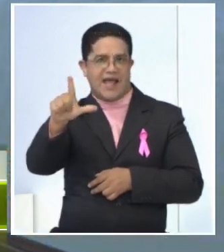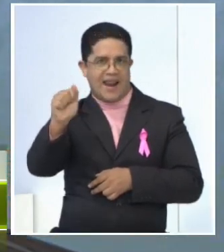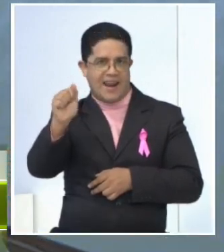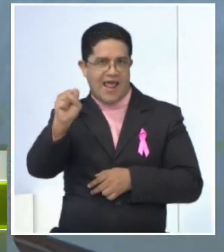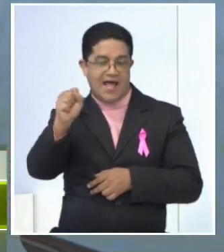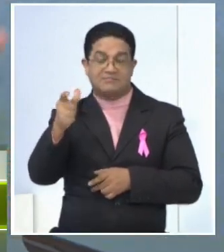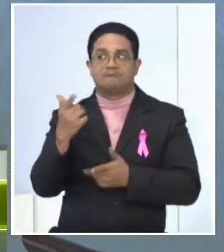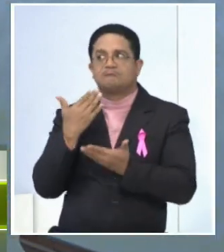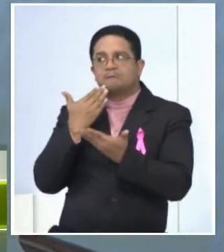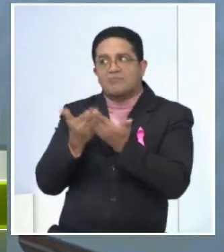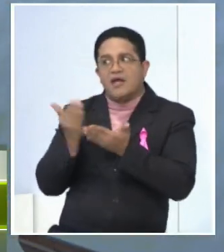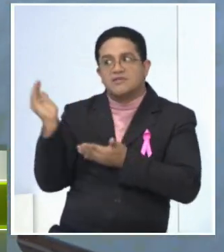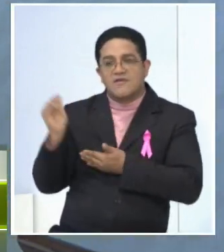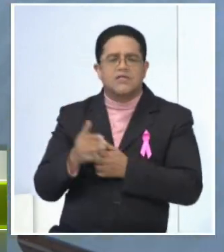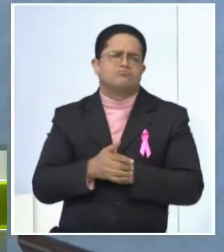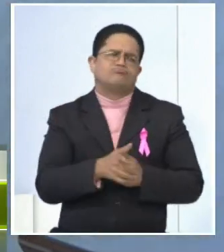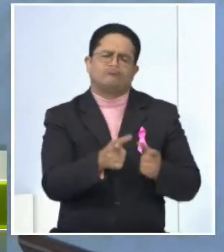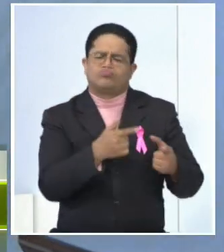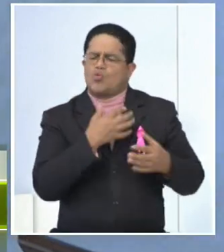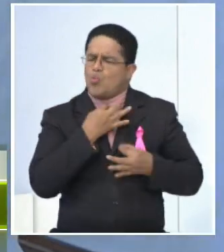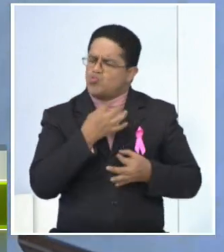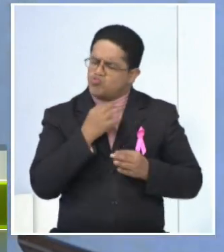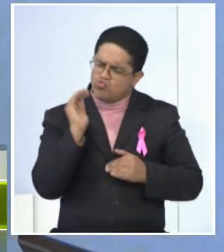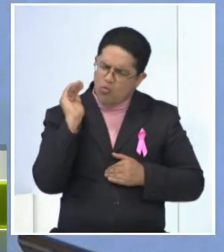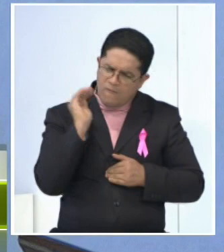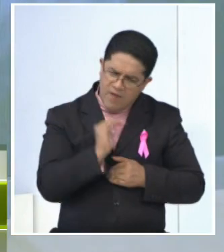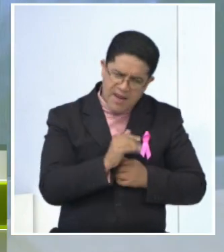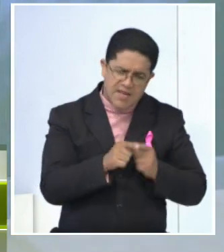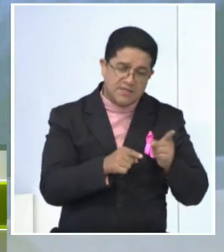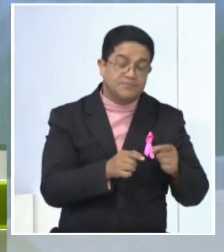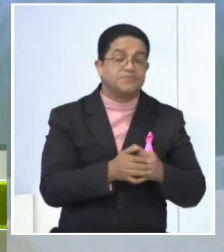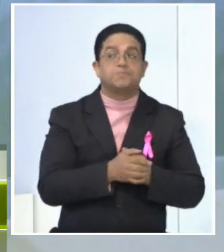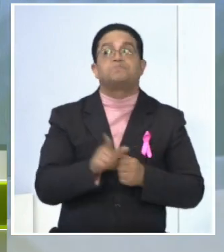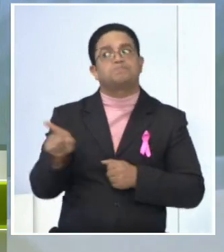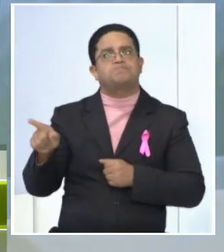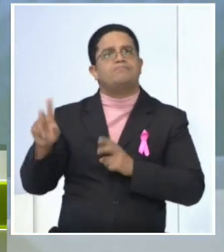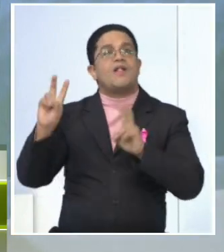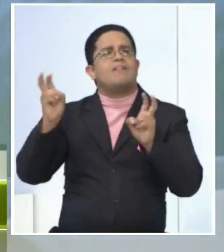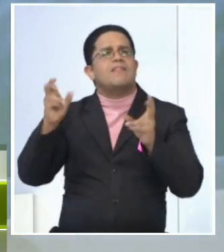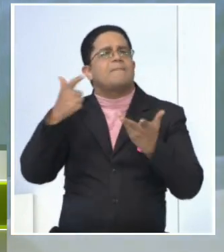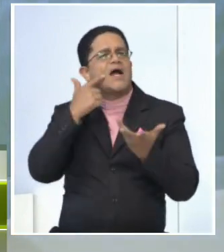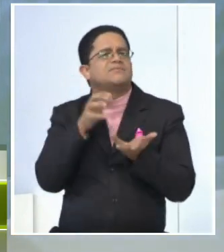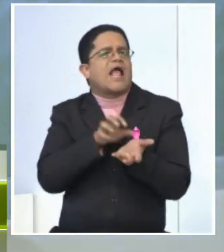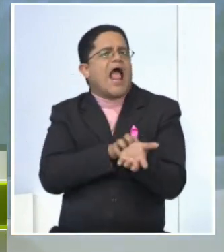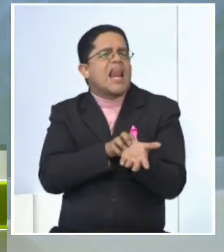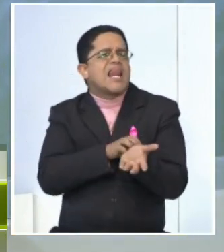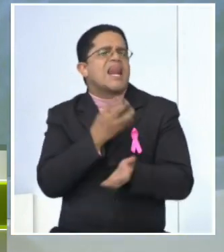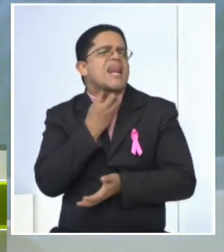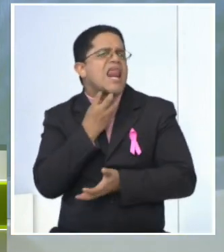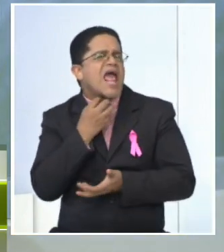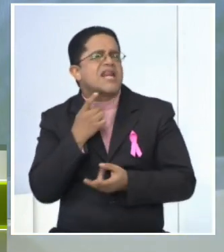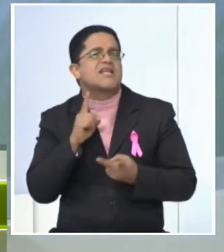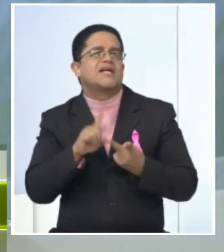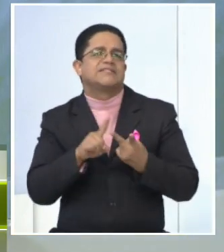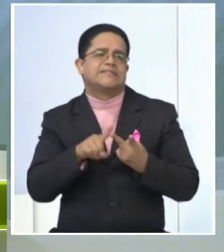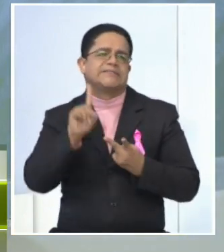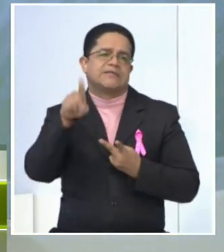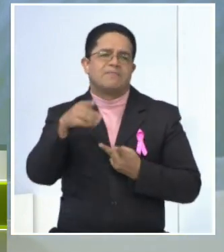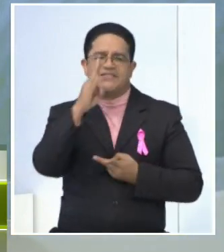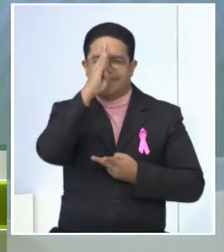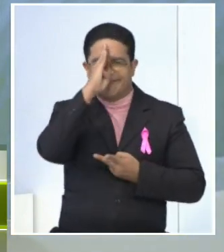Siempre un placer estar con ustedes y con toda la audiencia. Bueno, vamos a hablar sobre alergias alimentarias y diferenciar entre algún